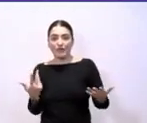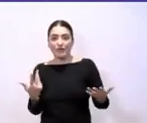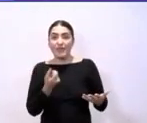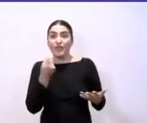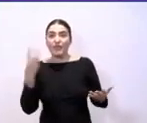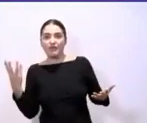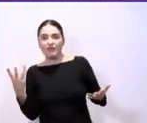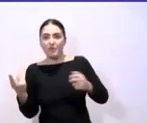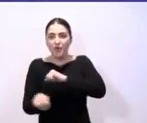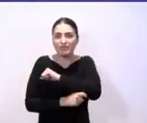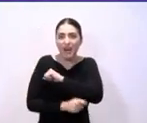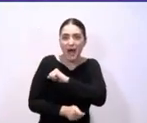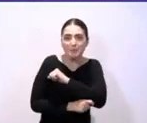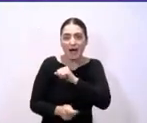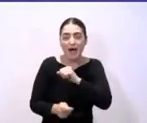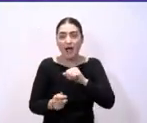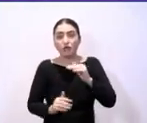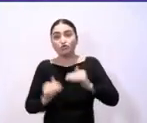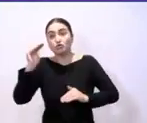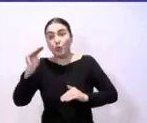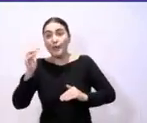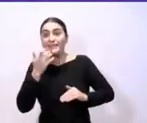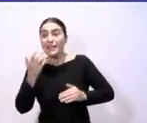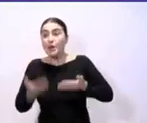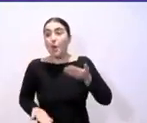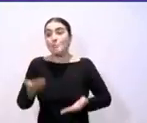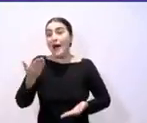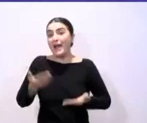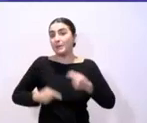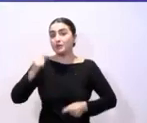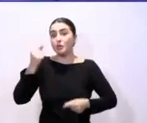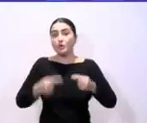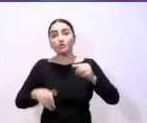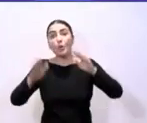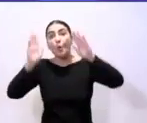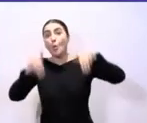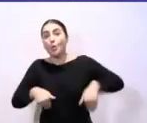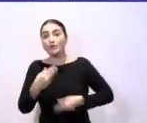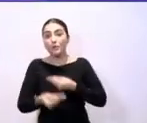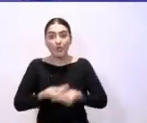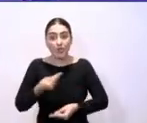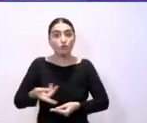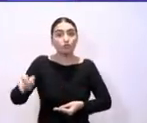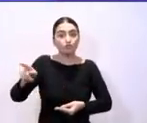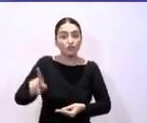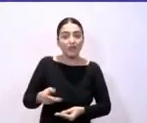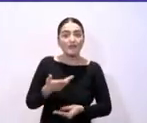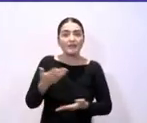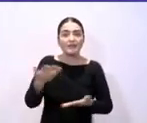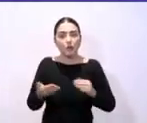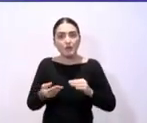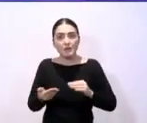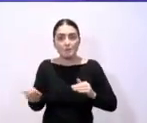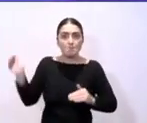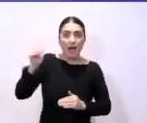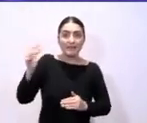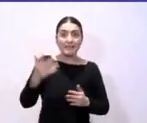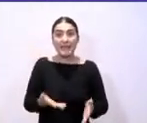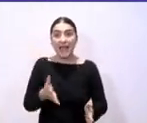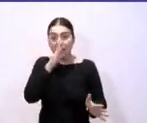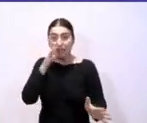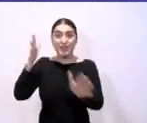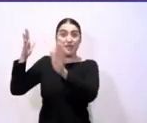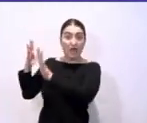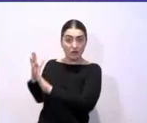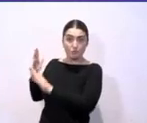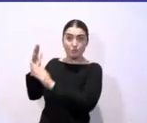Claro, sube más desde hace 2 y si lo comparan ustedes con el último que hicieron ustedes, pues subiría mucho más y con el de hace 10 años, pues